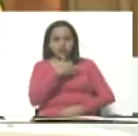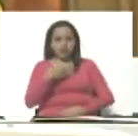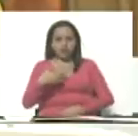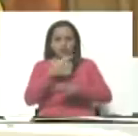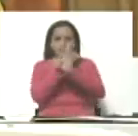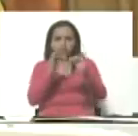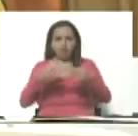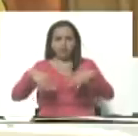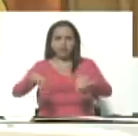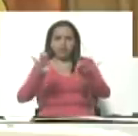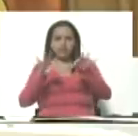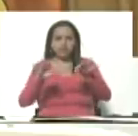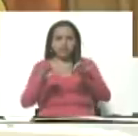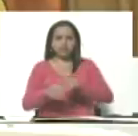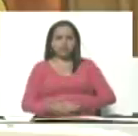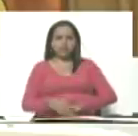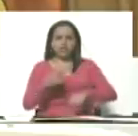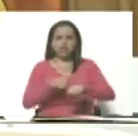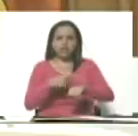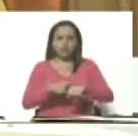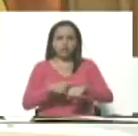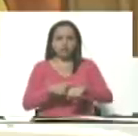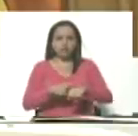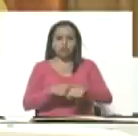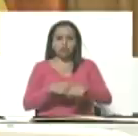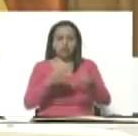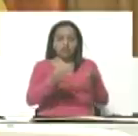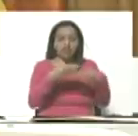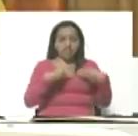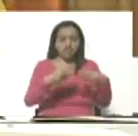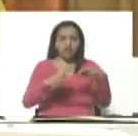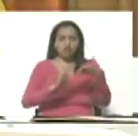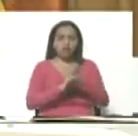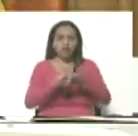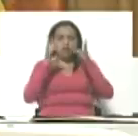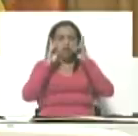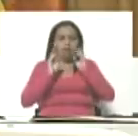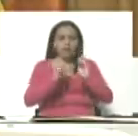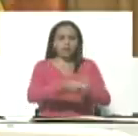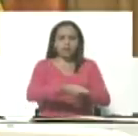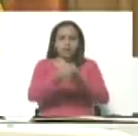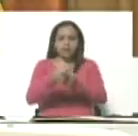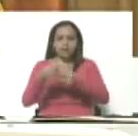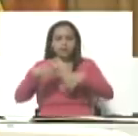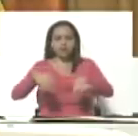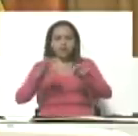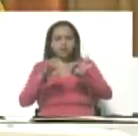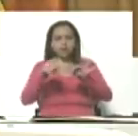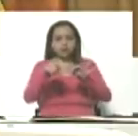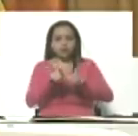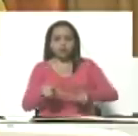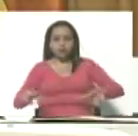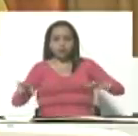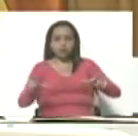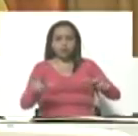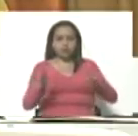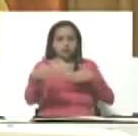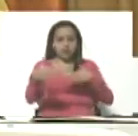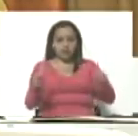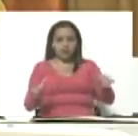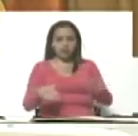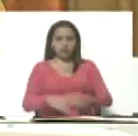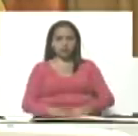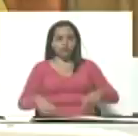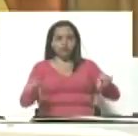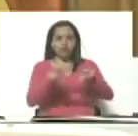momento de la flexibilización para los gimnasios, la desinfección especial que deben tener estos espacios cerrados.